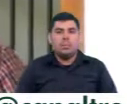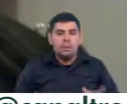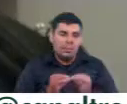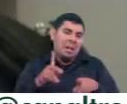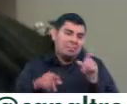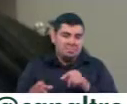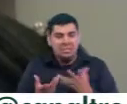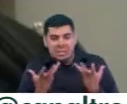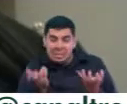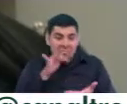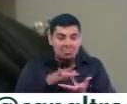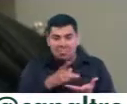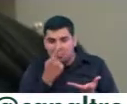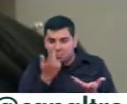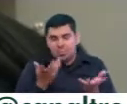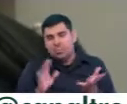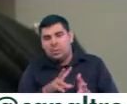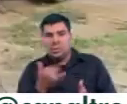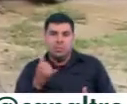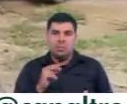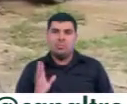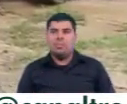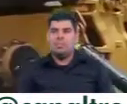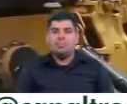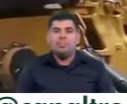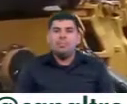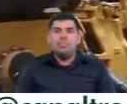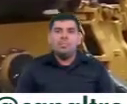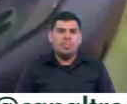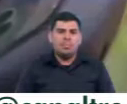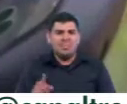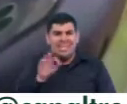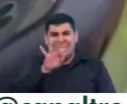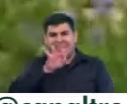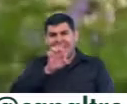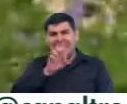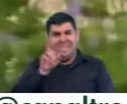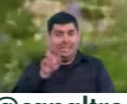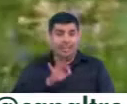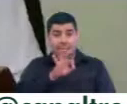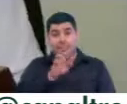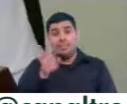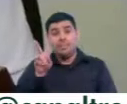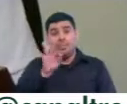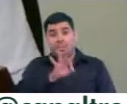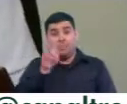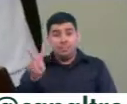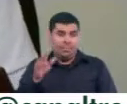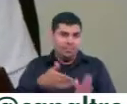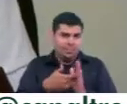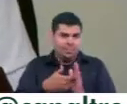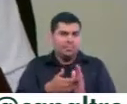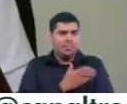participar el contrato para adquirir el banco de maquinarias asciende a los 37 mil millones de pesos hoy dos asesores